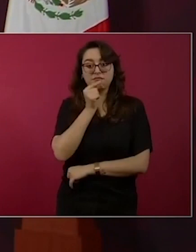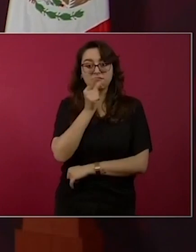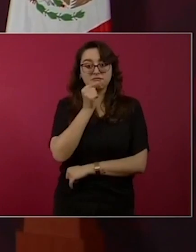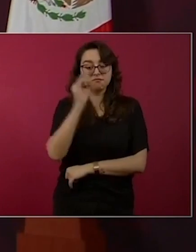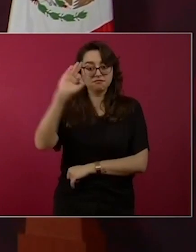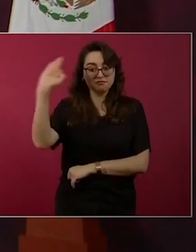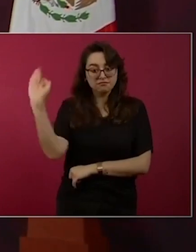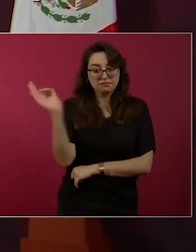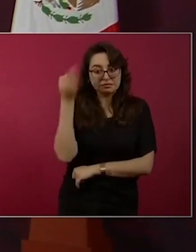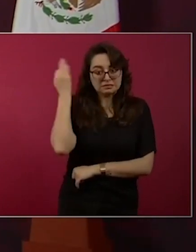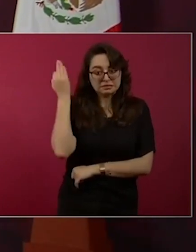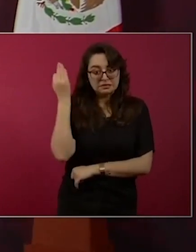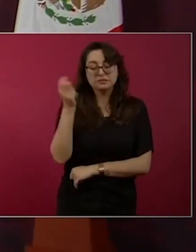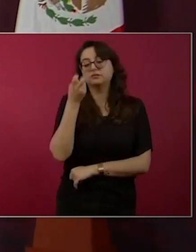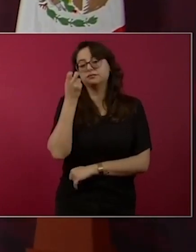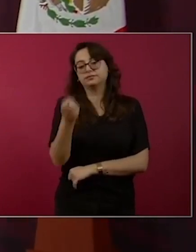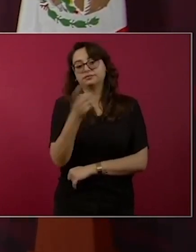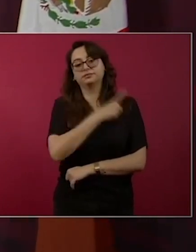Lo que pasó